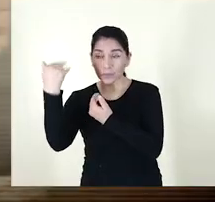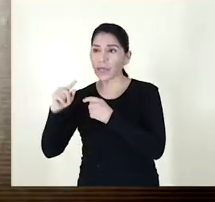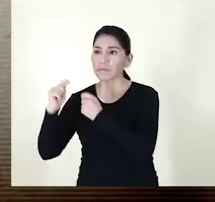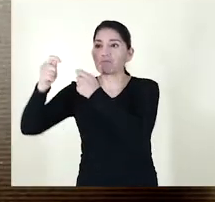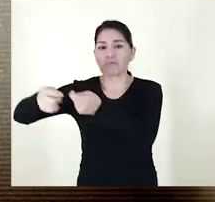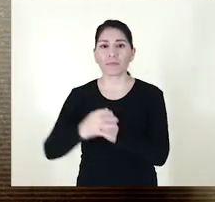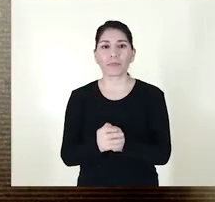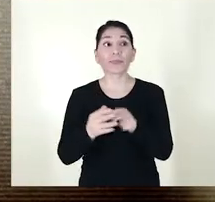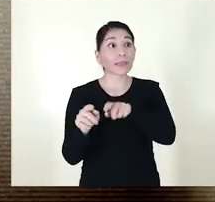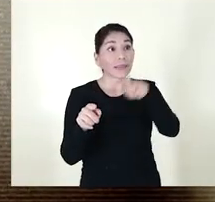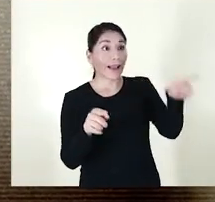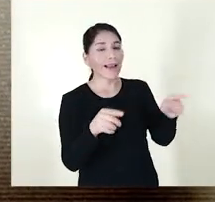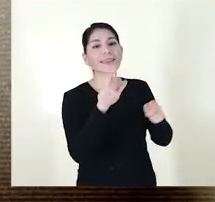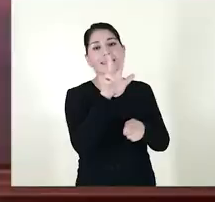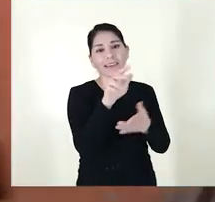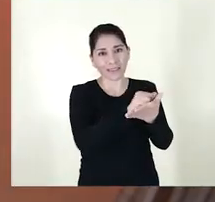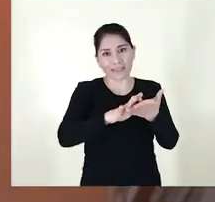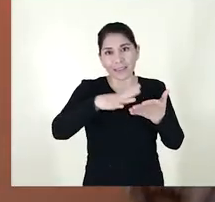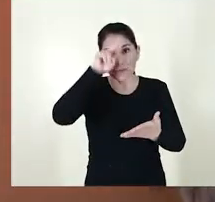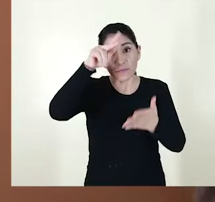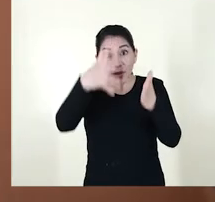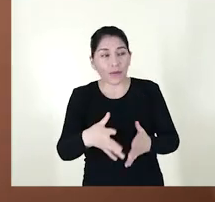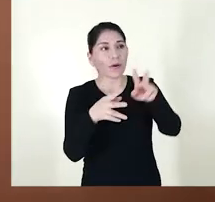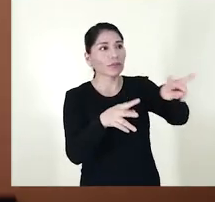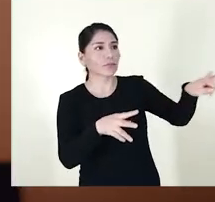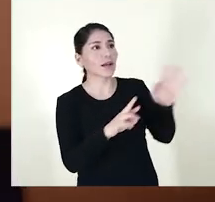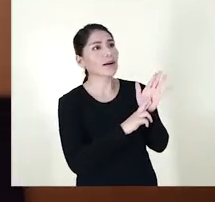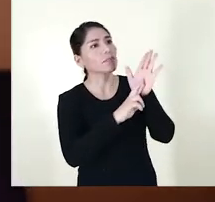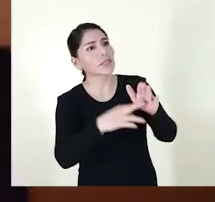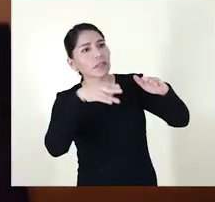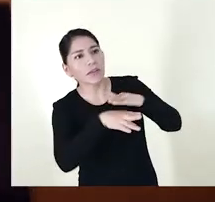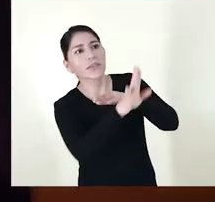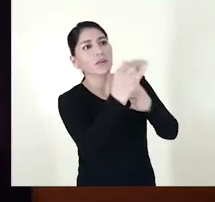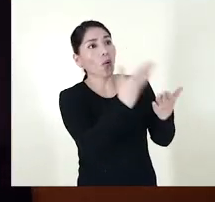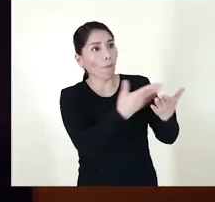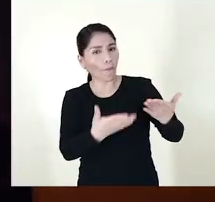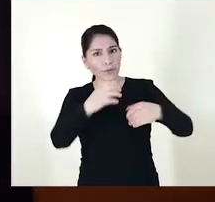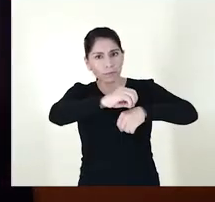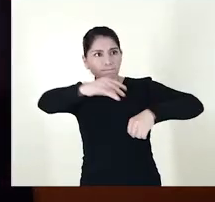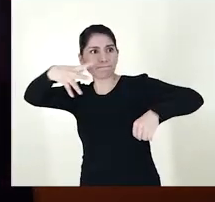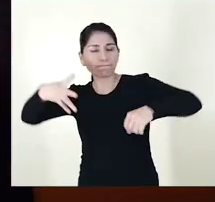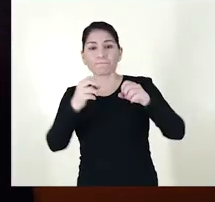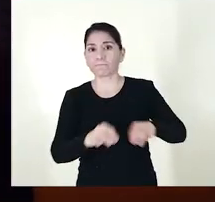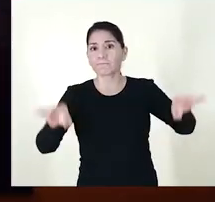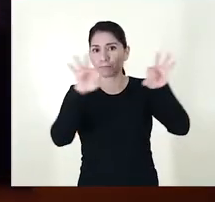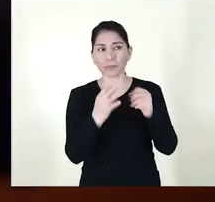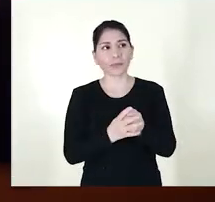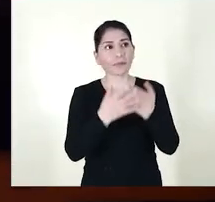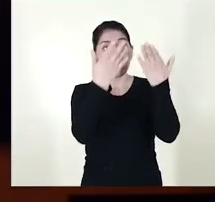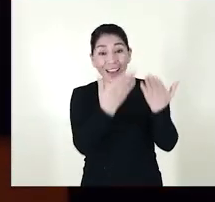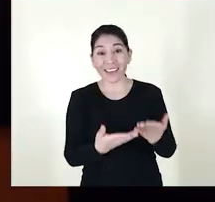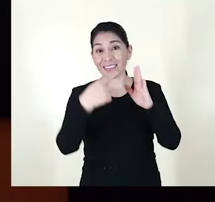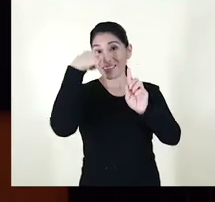rey Carlos I de España, y el de los santos peruanos con los 3 santos dominicos representados y con reliquias en su interior, la